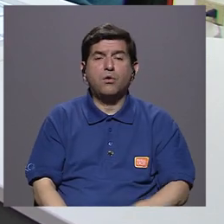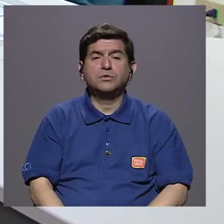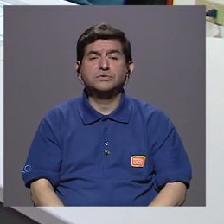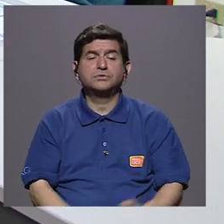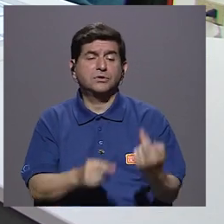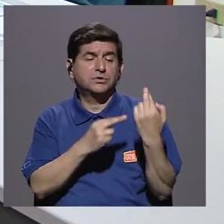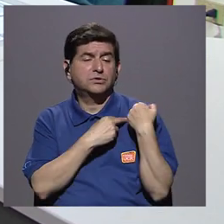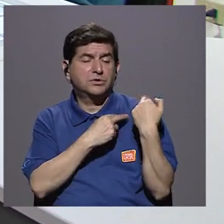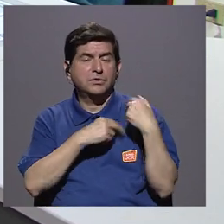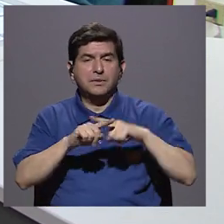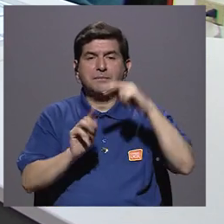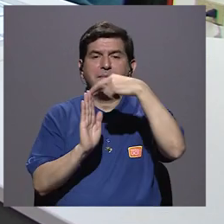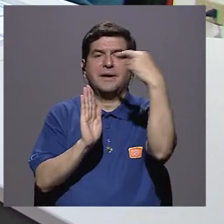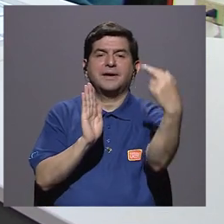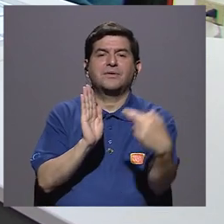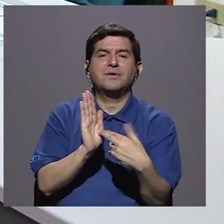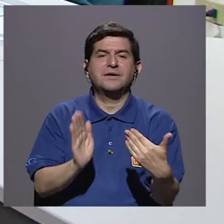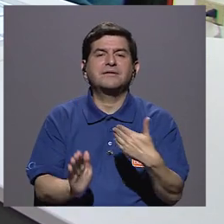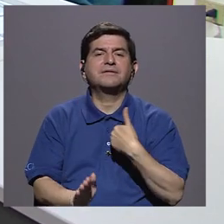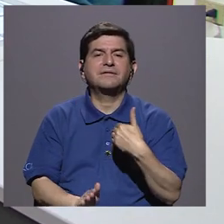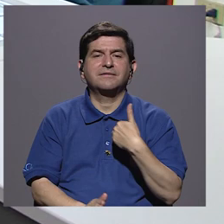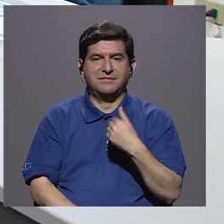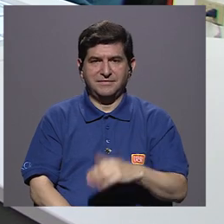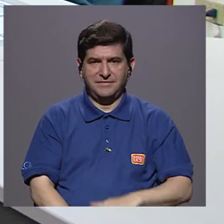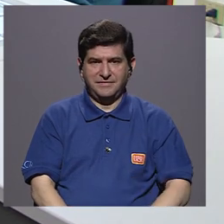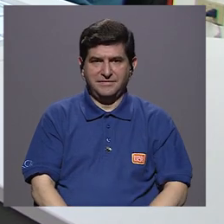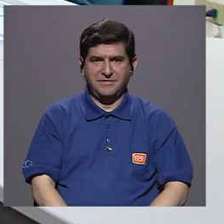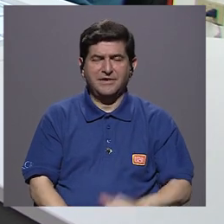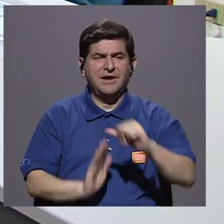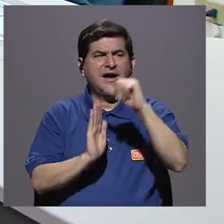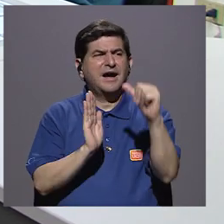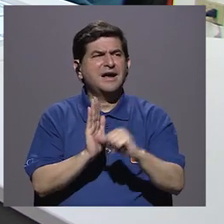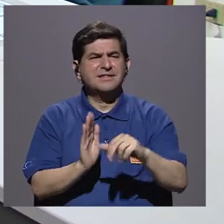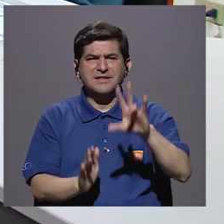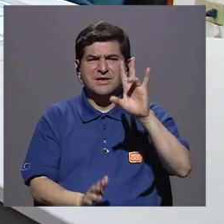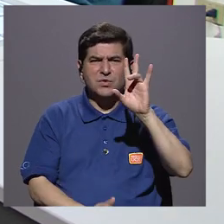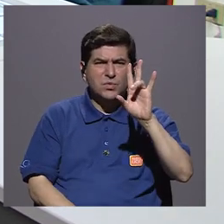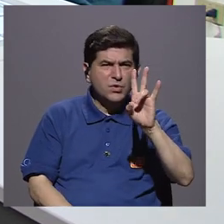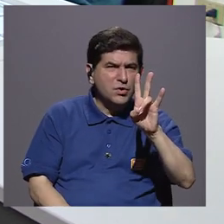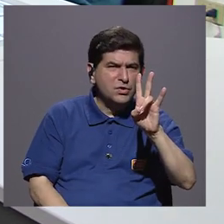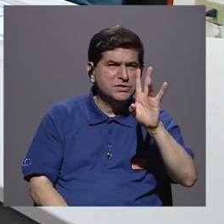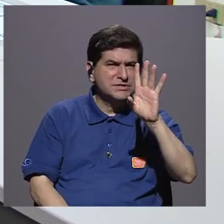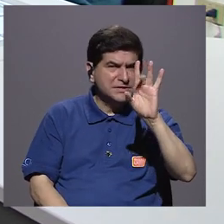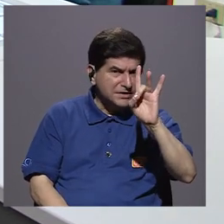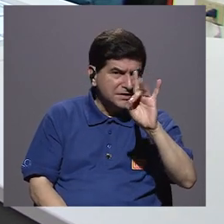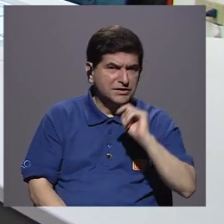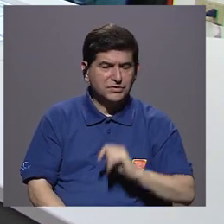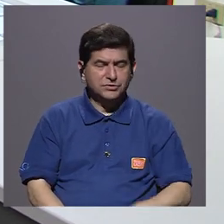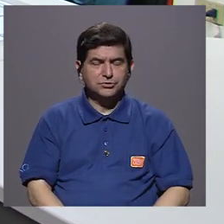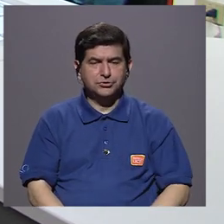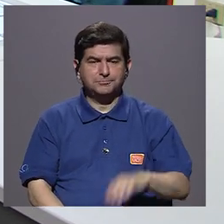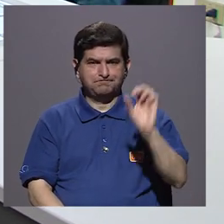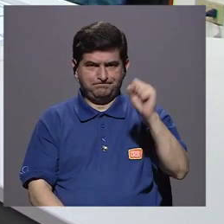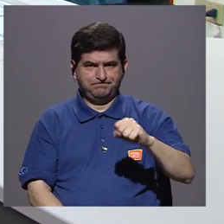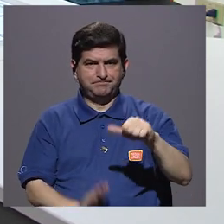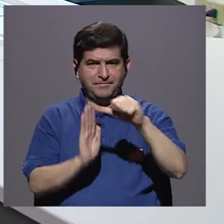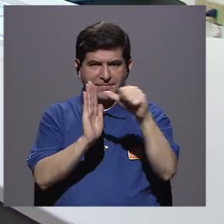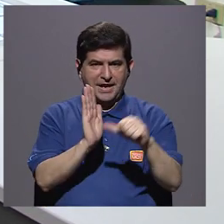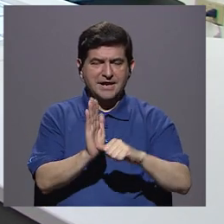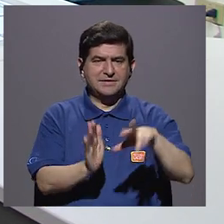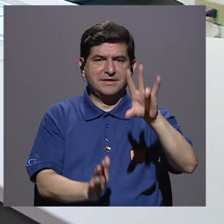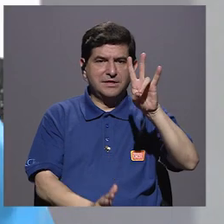también que están, pero en el reglamento, ¿verdad? Están en el artículo 78 del reglamento. Nosotros en el